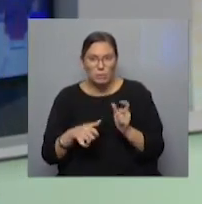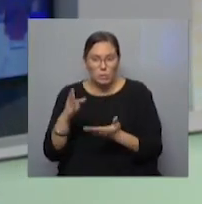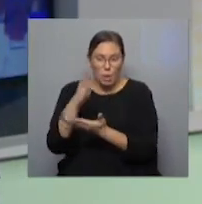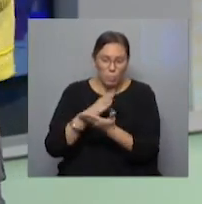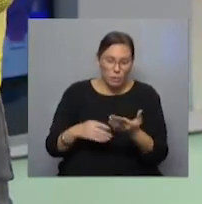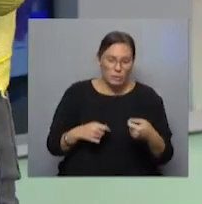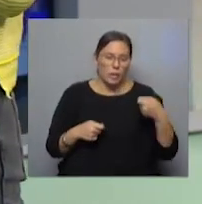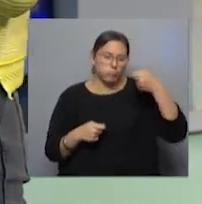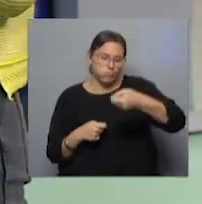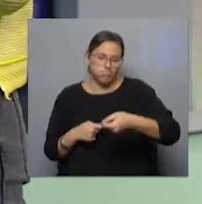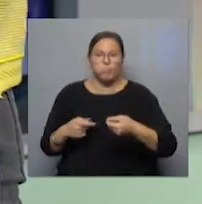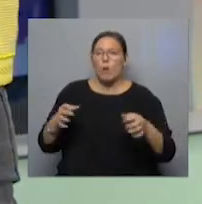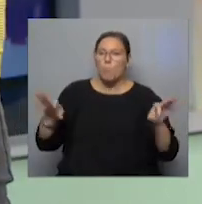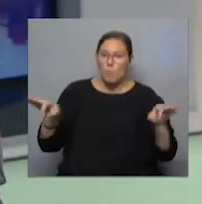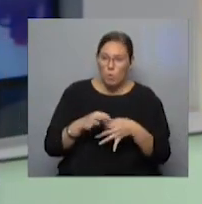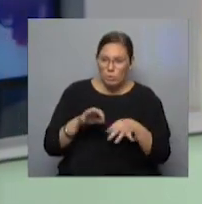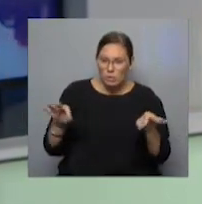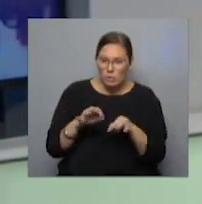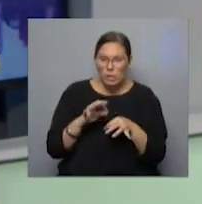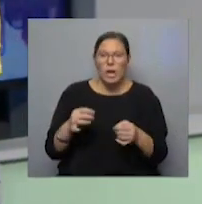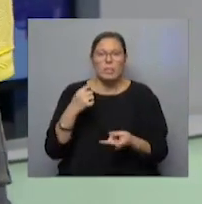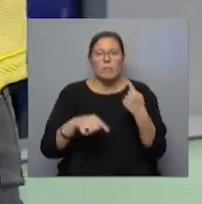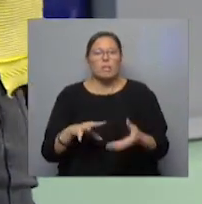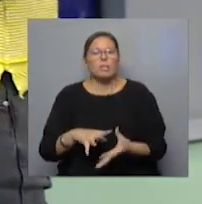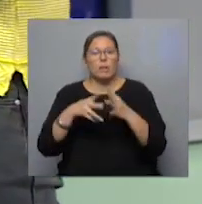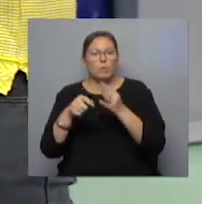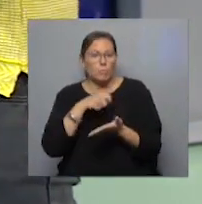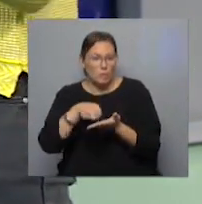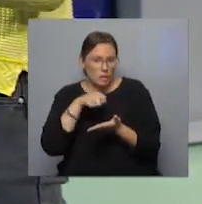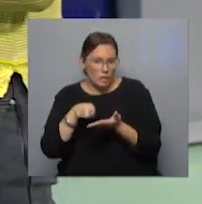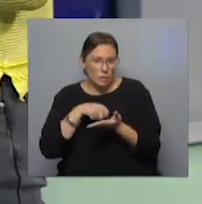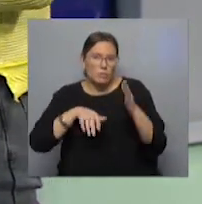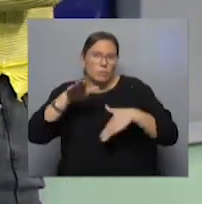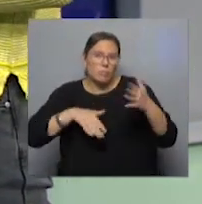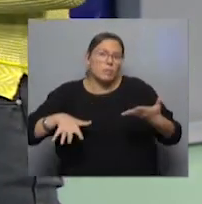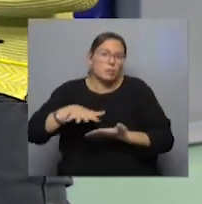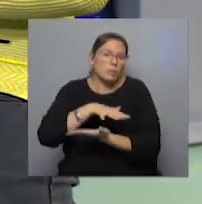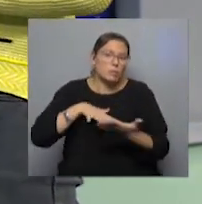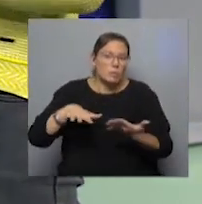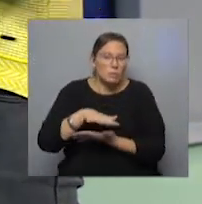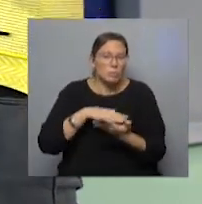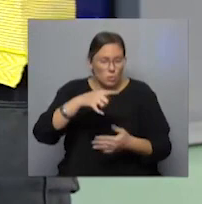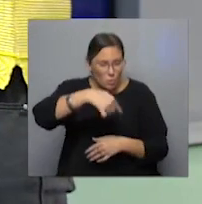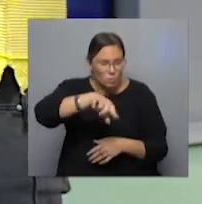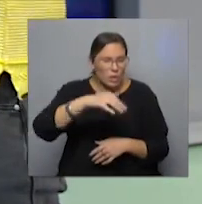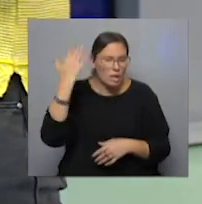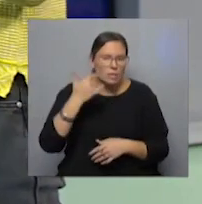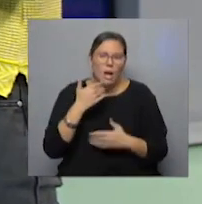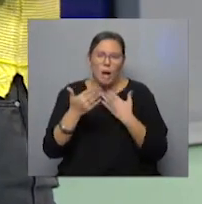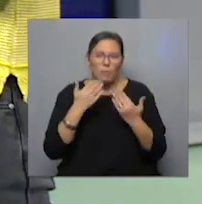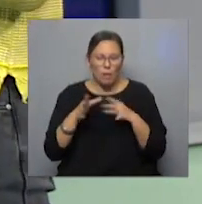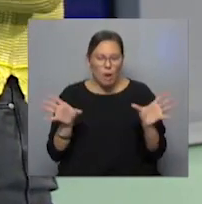de otros, se le pone música? ¿Han tenido distintas formas de componer según la situación? Ustedes hablaban de que iban a tocar